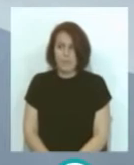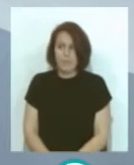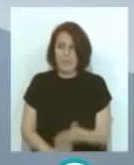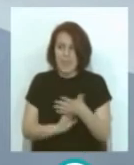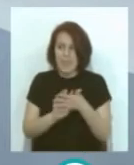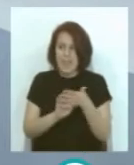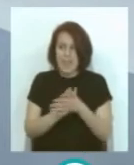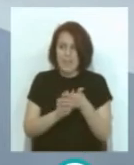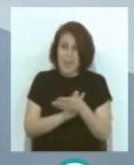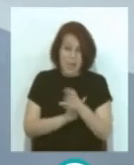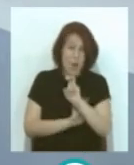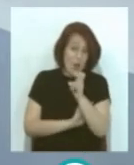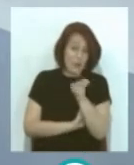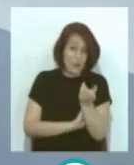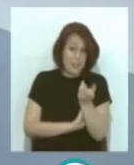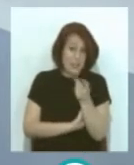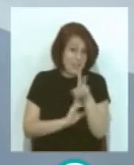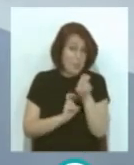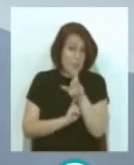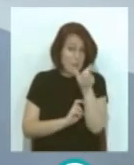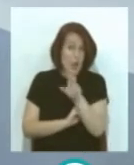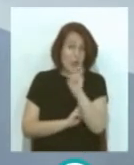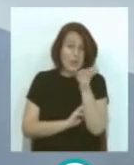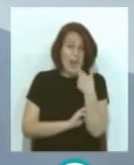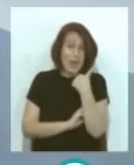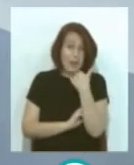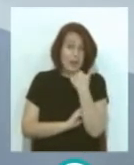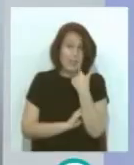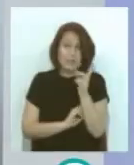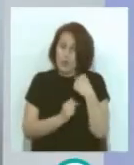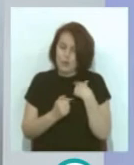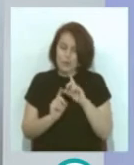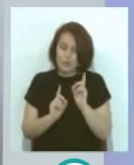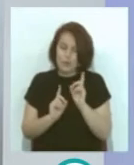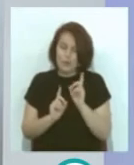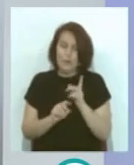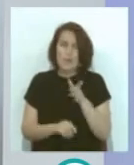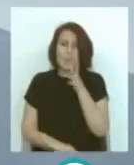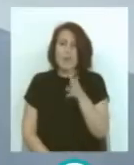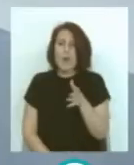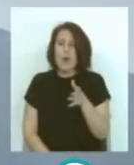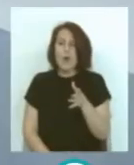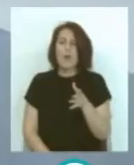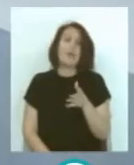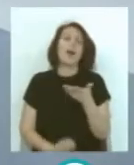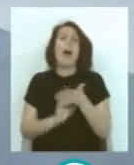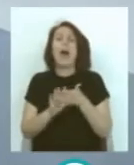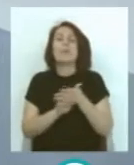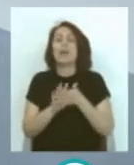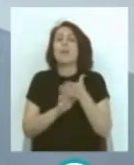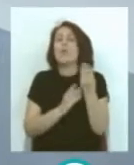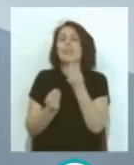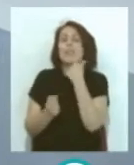Hablas de otros, ¿no? ¿Eh? ¿Hablas de otros? No. Yo no. Porque hay muchos que hablan, dicen, no,